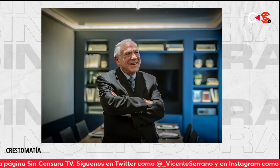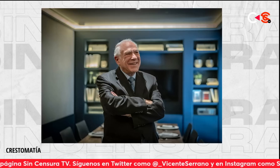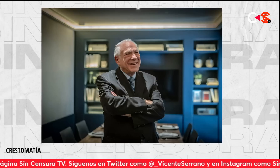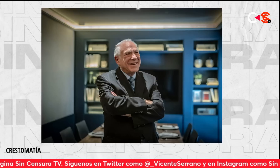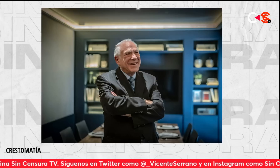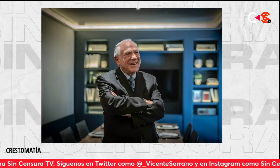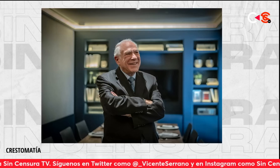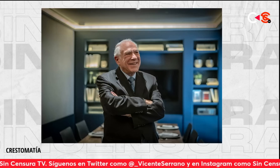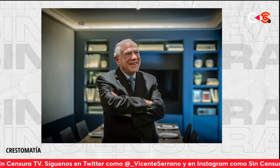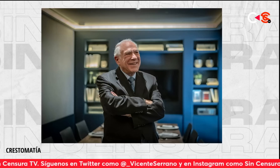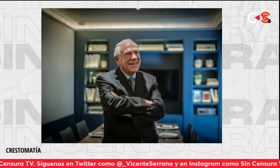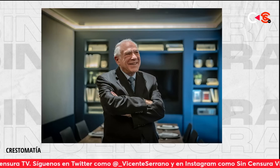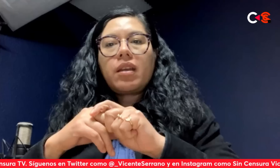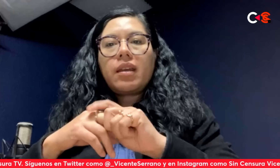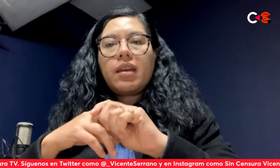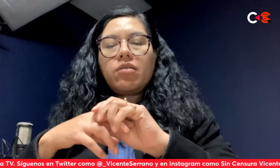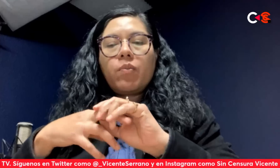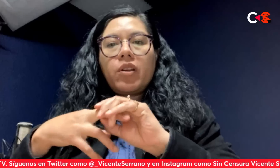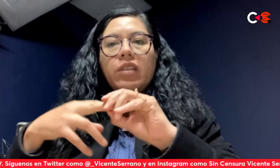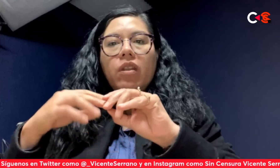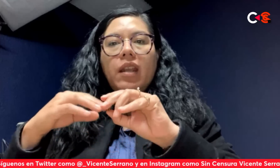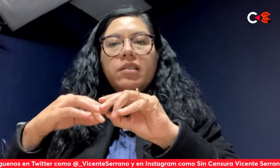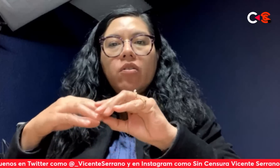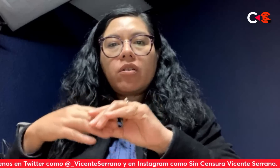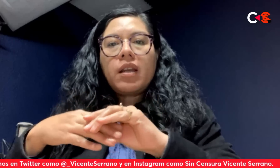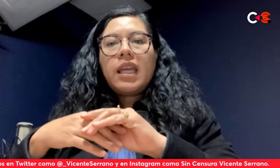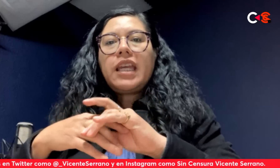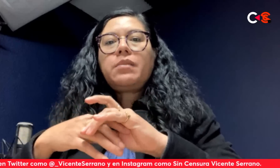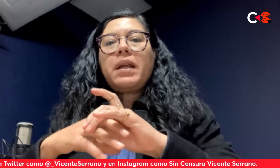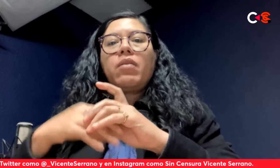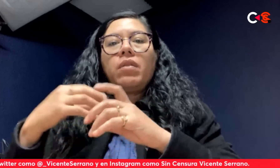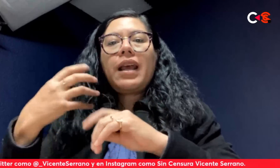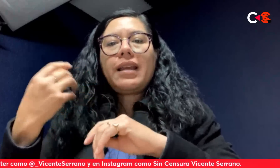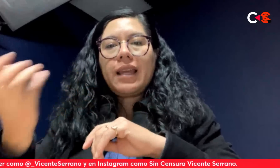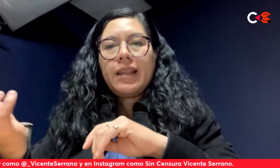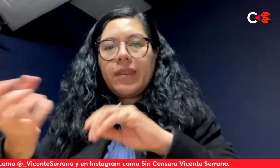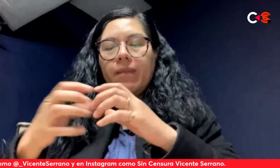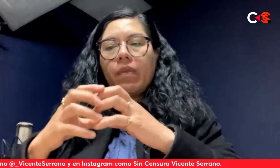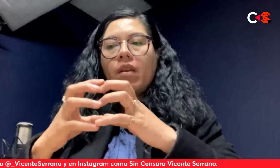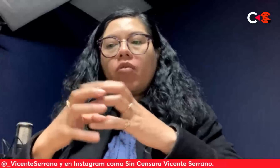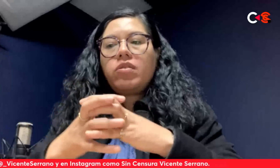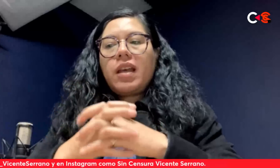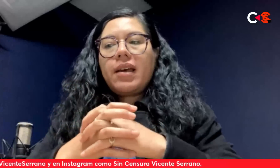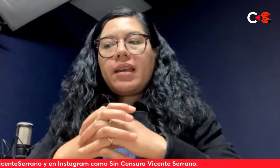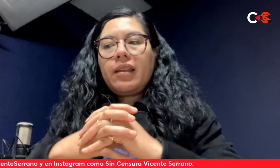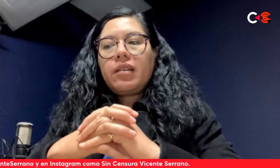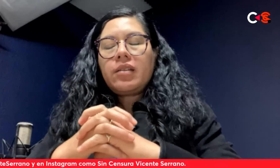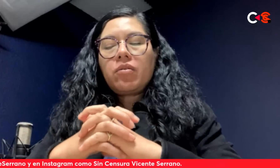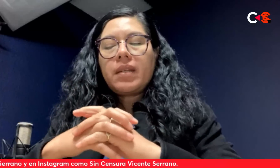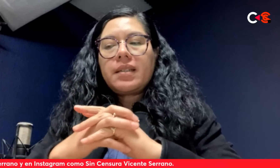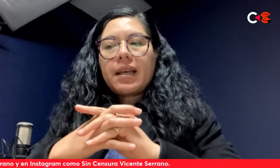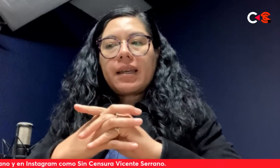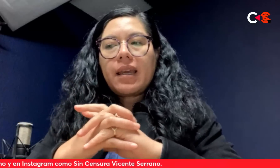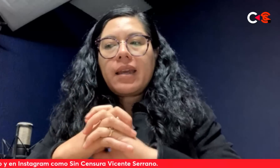nos demuestra cómo en realidad ellos, su proyecto de nación es para una élite. O sea,